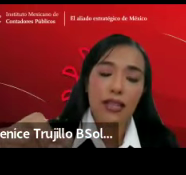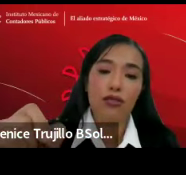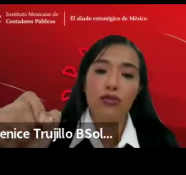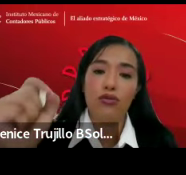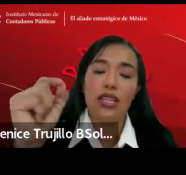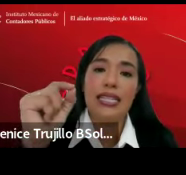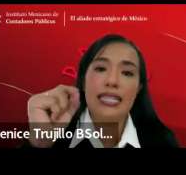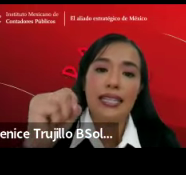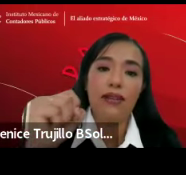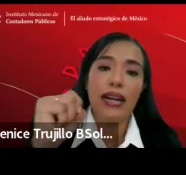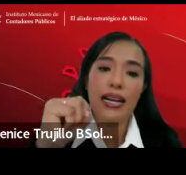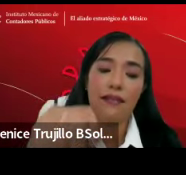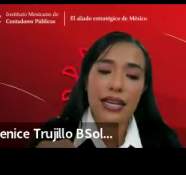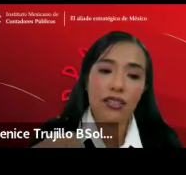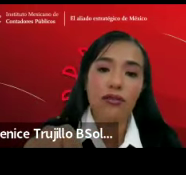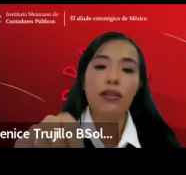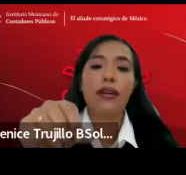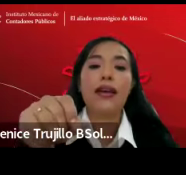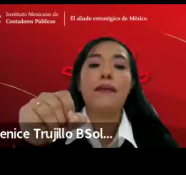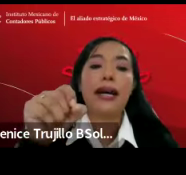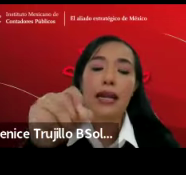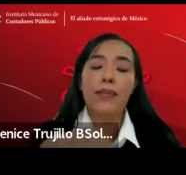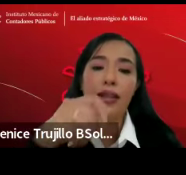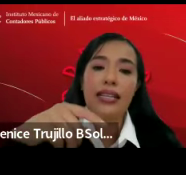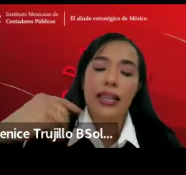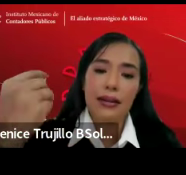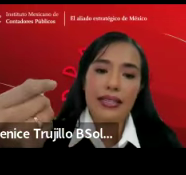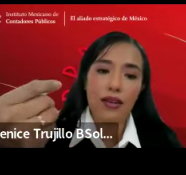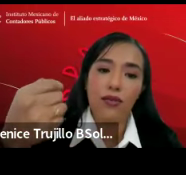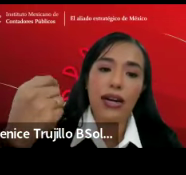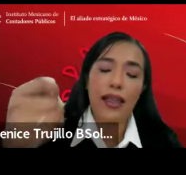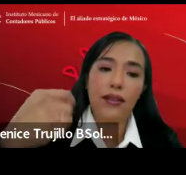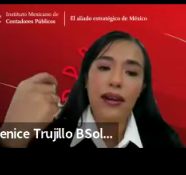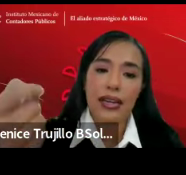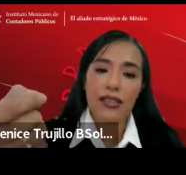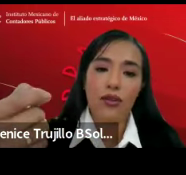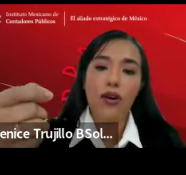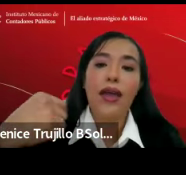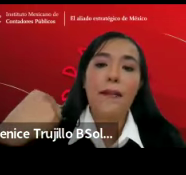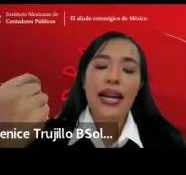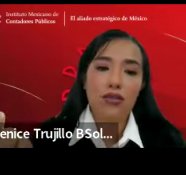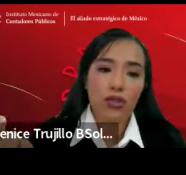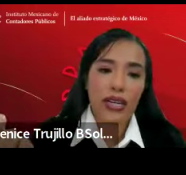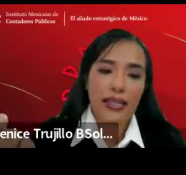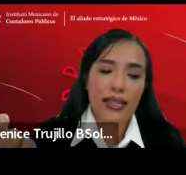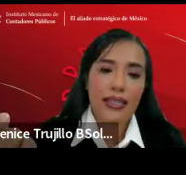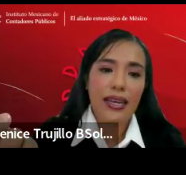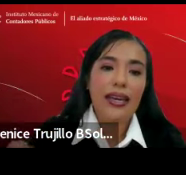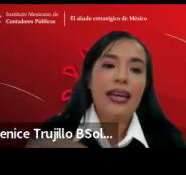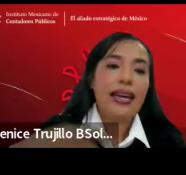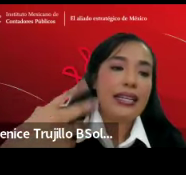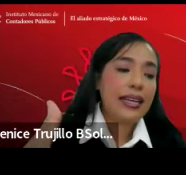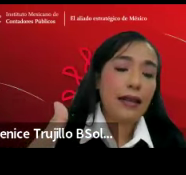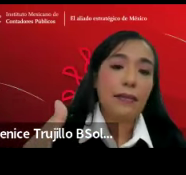esos elementos ustedes les den una calificación, van a poder establecer un grado de riesgo para sus